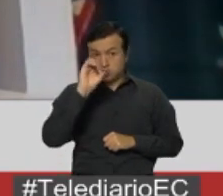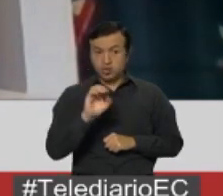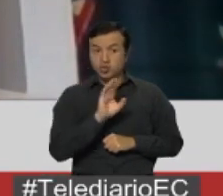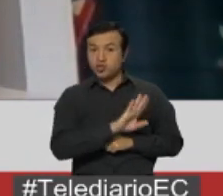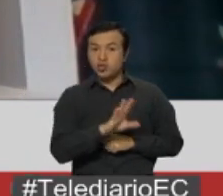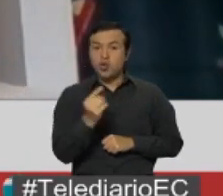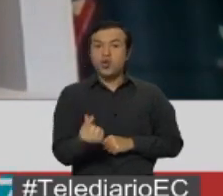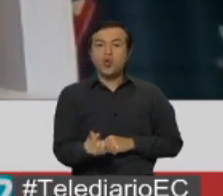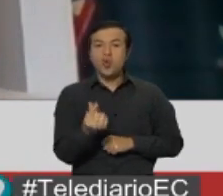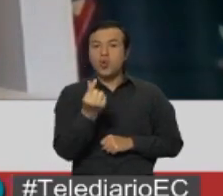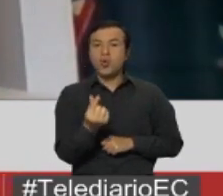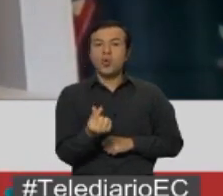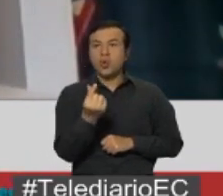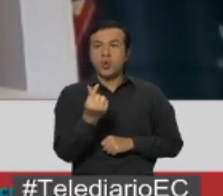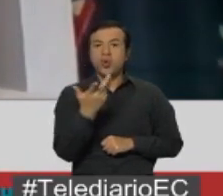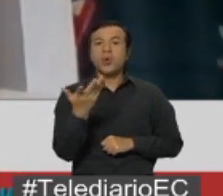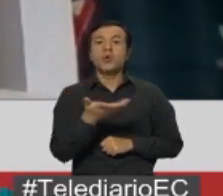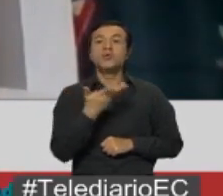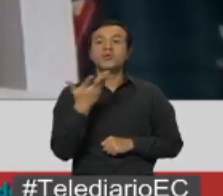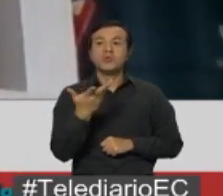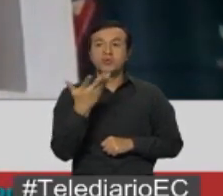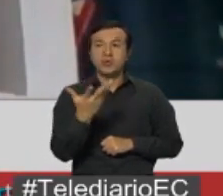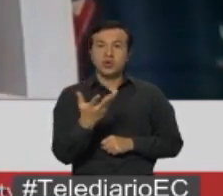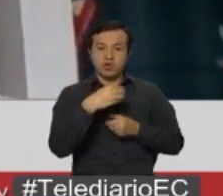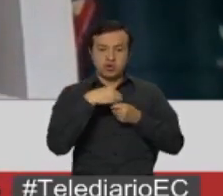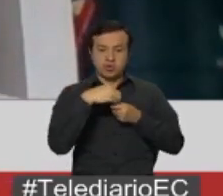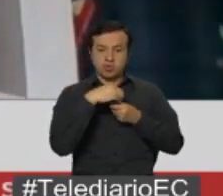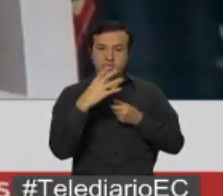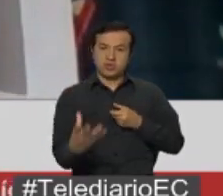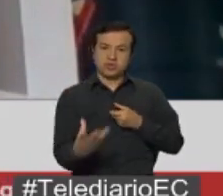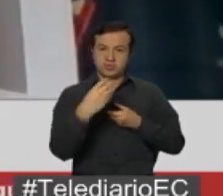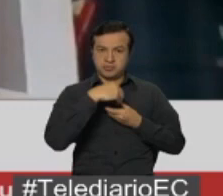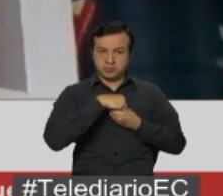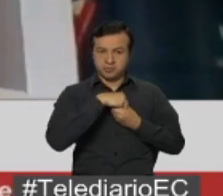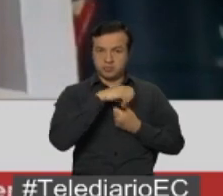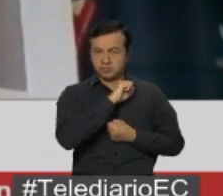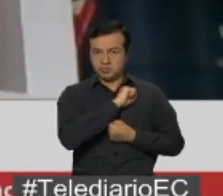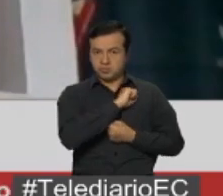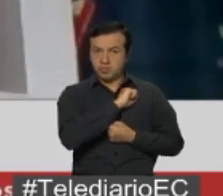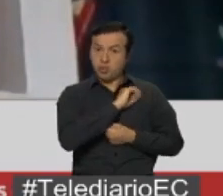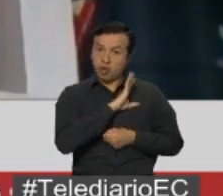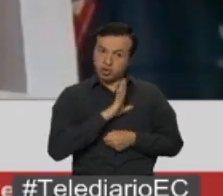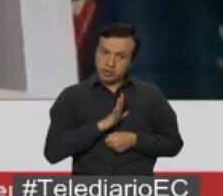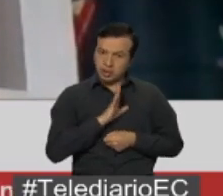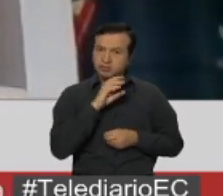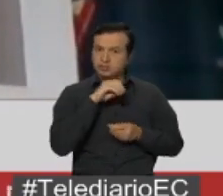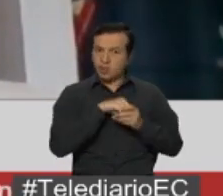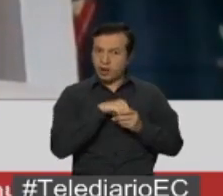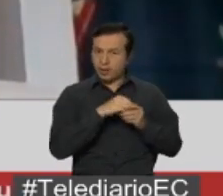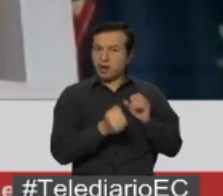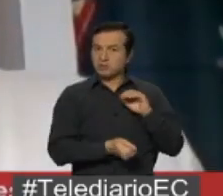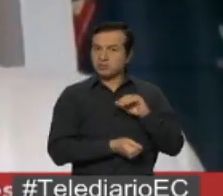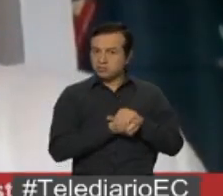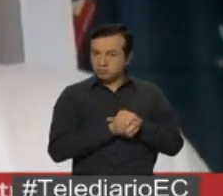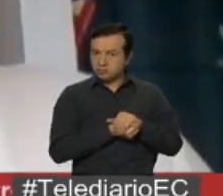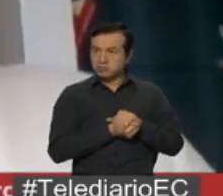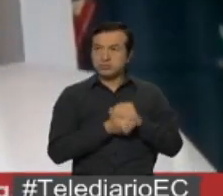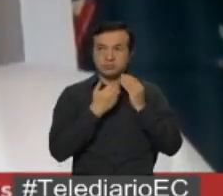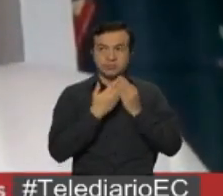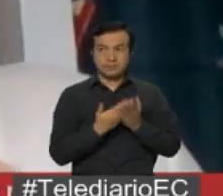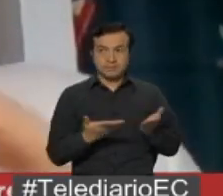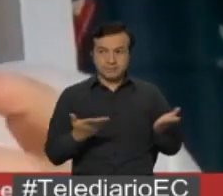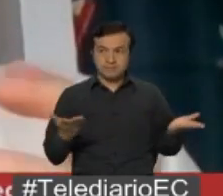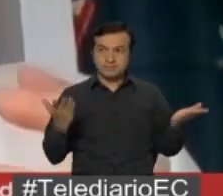y excedentes al fondo irrepetible de reserva legal ojo y esto hace que